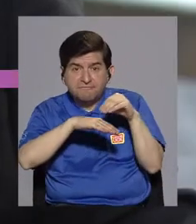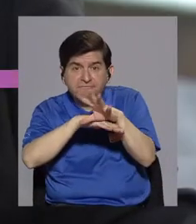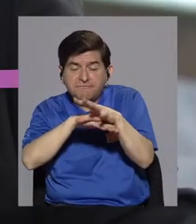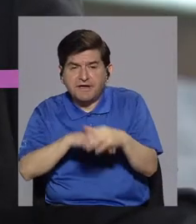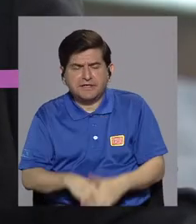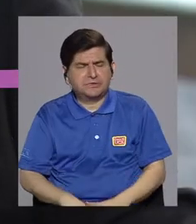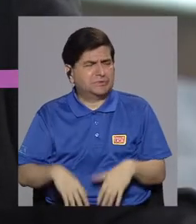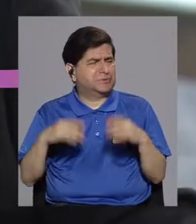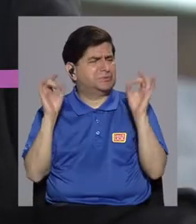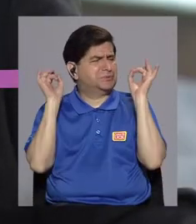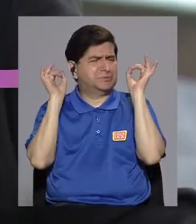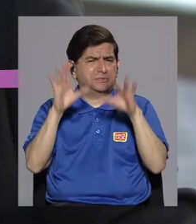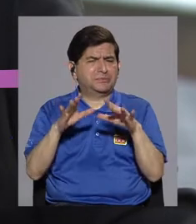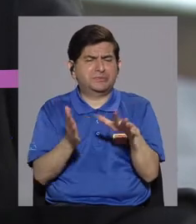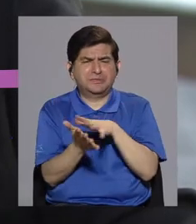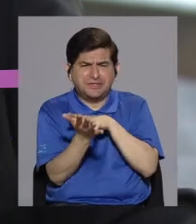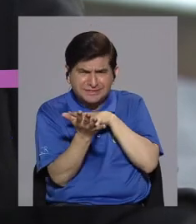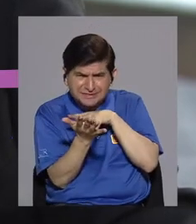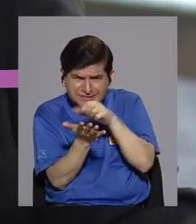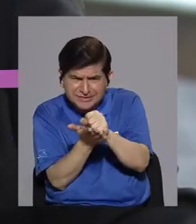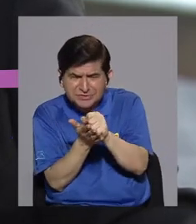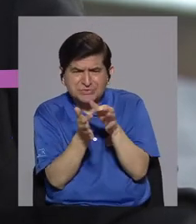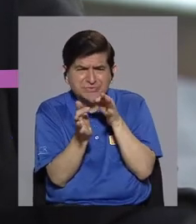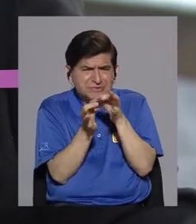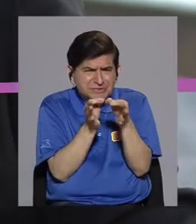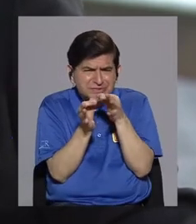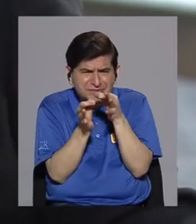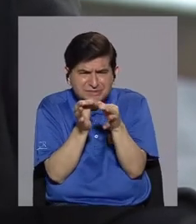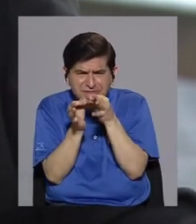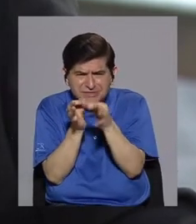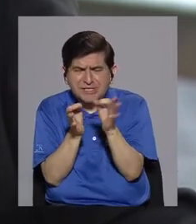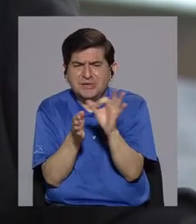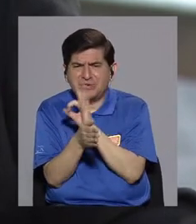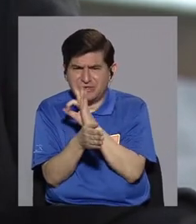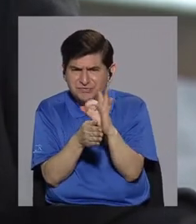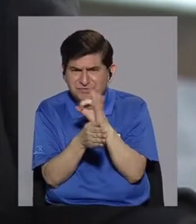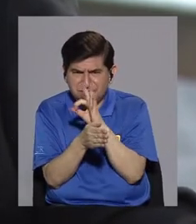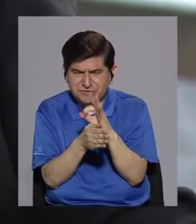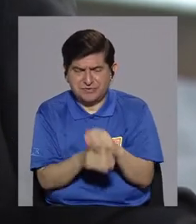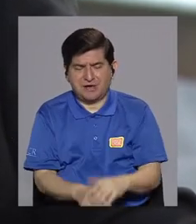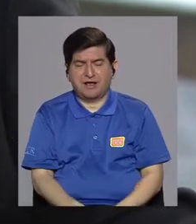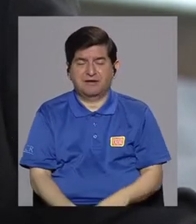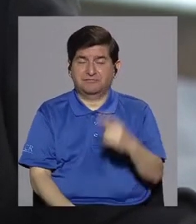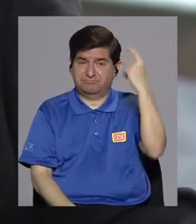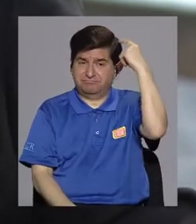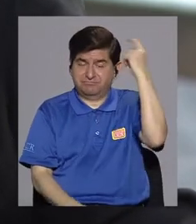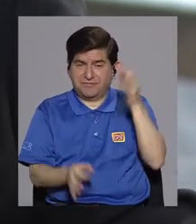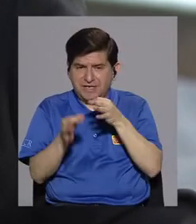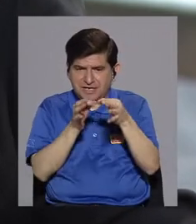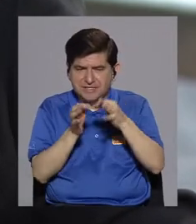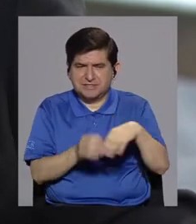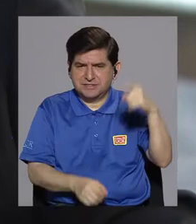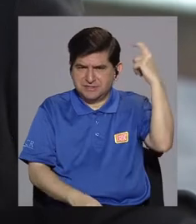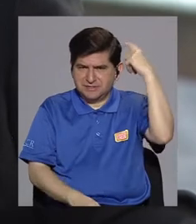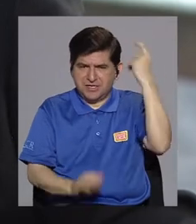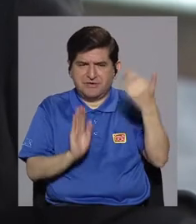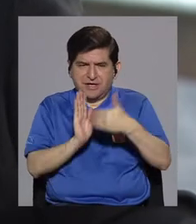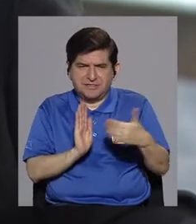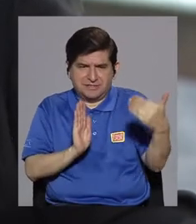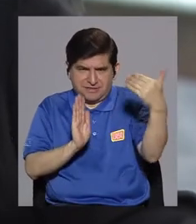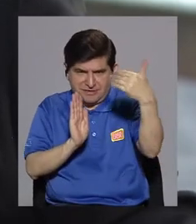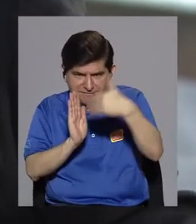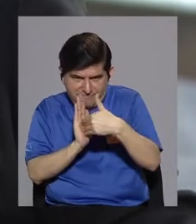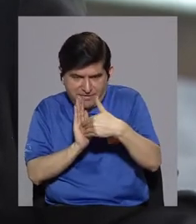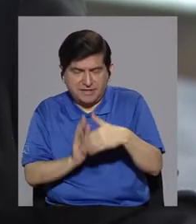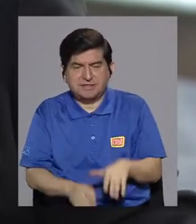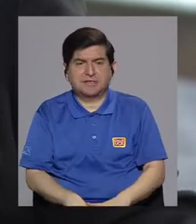efecto devastador porque destruye las células funcionales, es decir, las neuronas, y eso genera